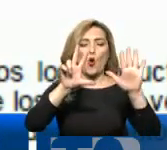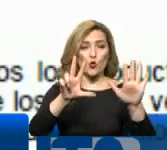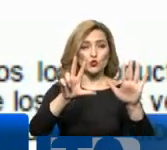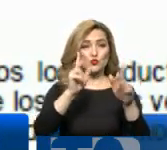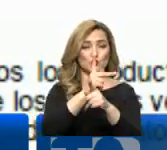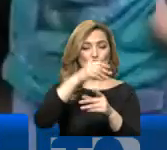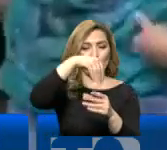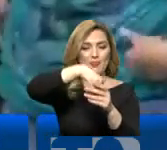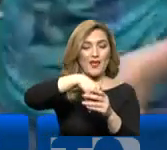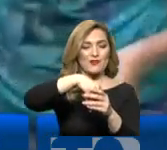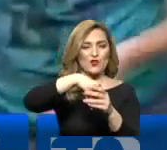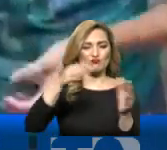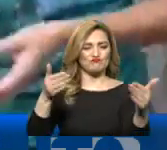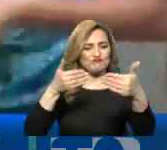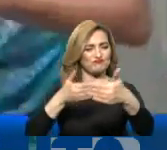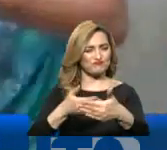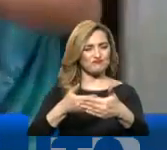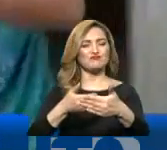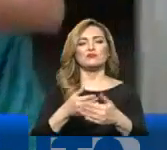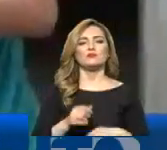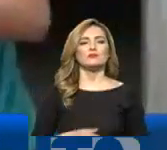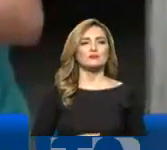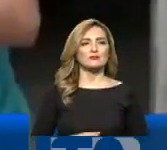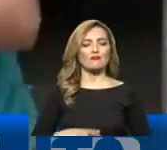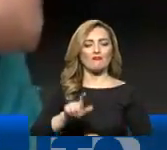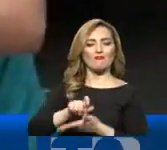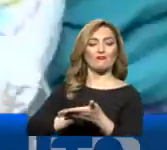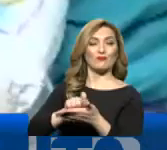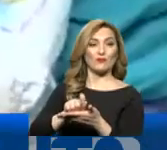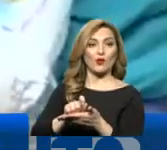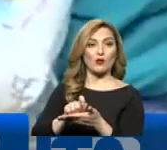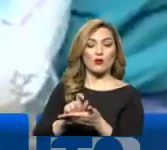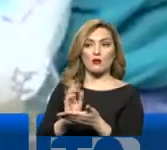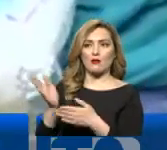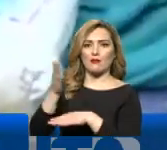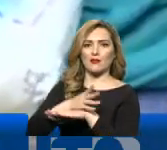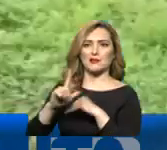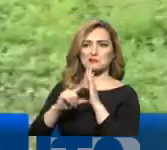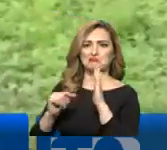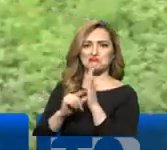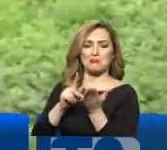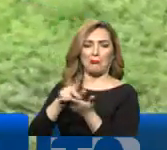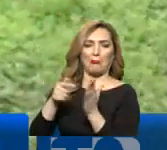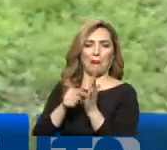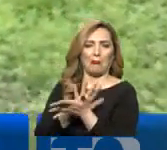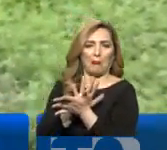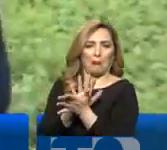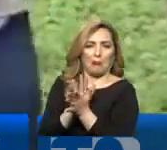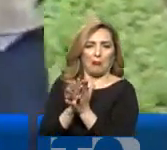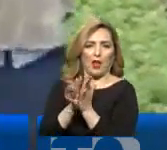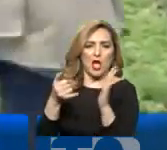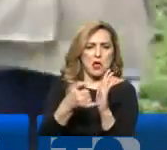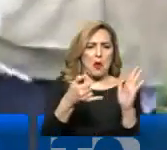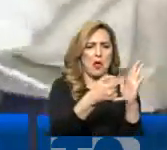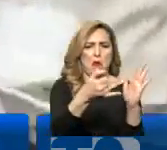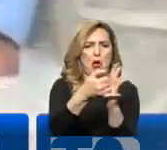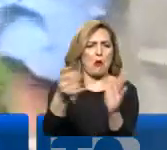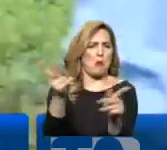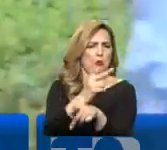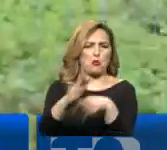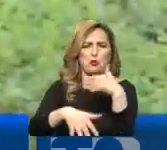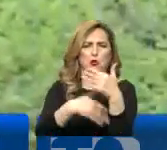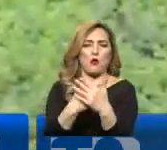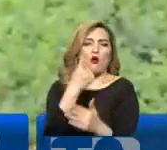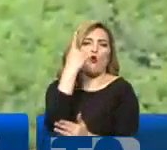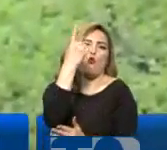las canastas. Asimismo, se estableció que el contratista, que no estaba registrado en el SRI, aplicó IVA a todos los productos, aunque